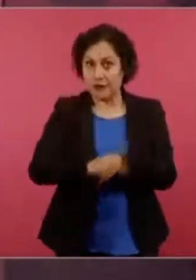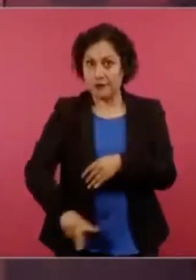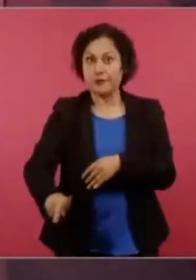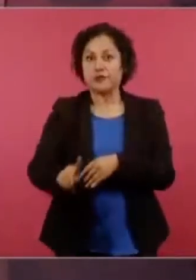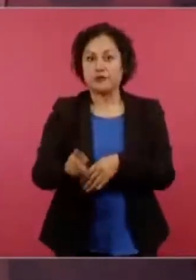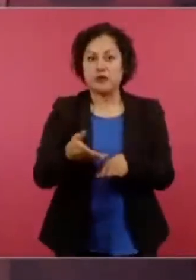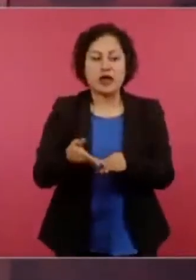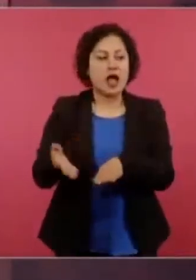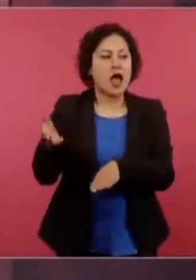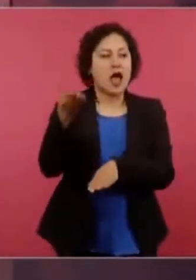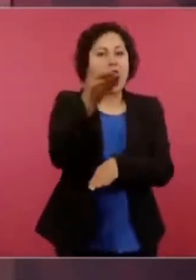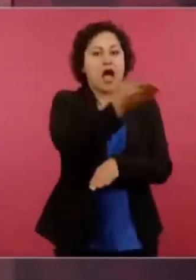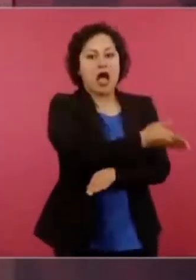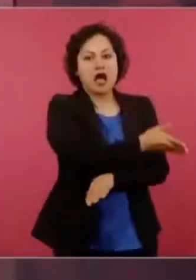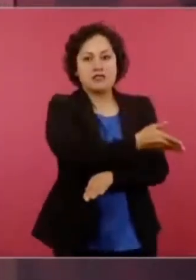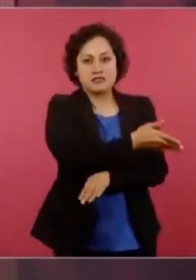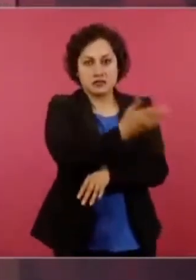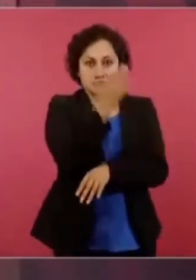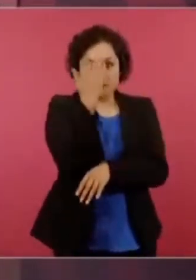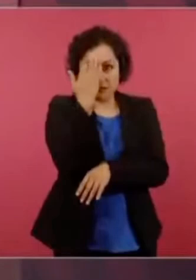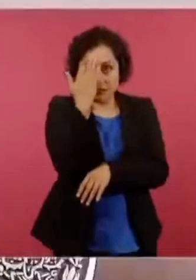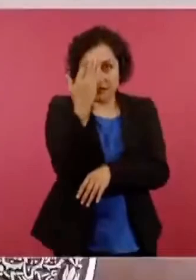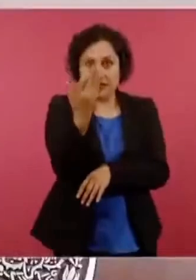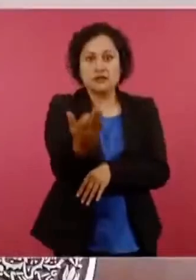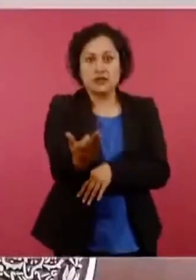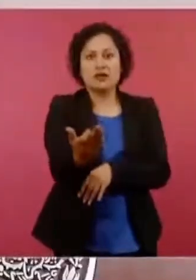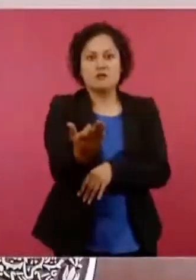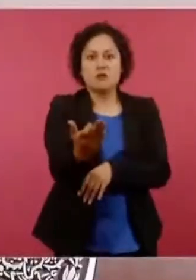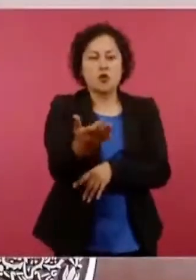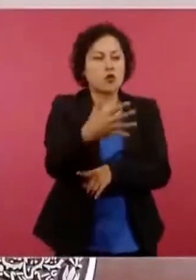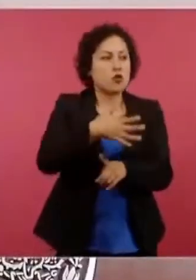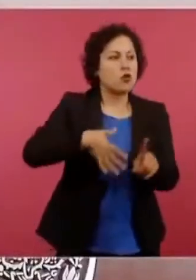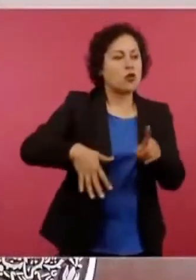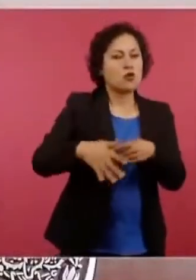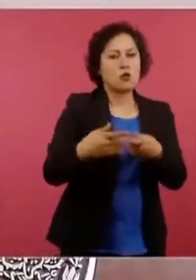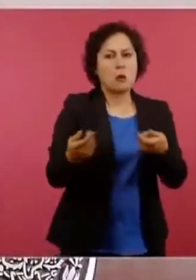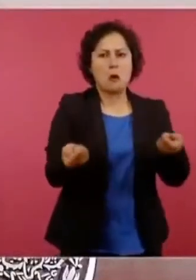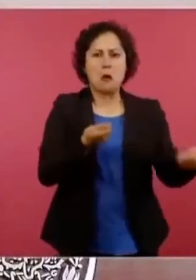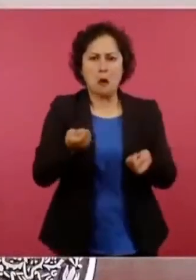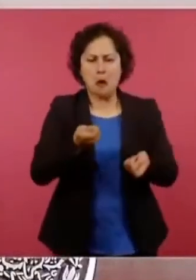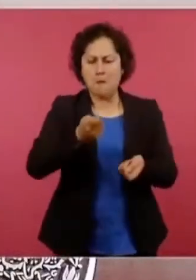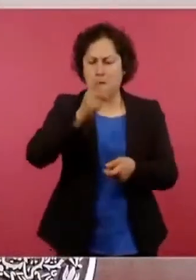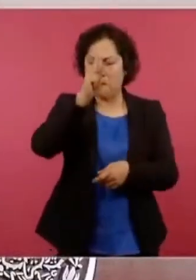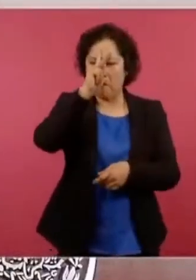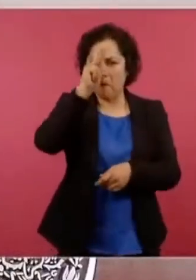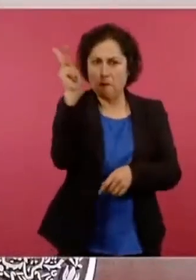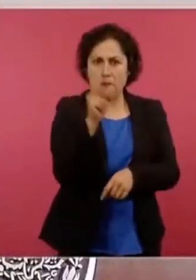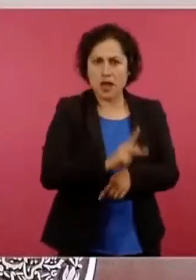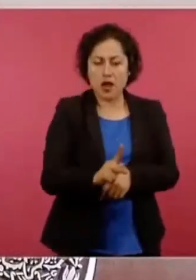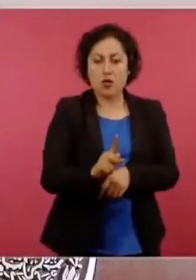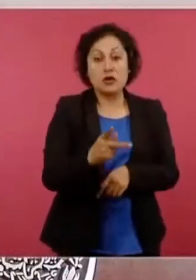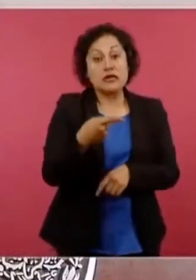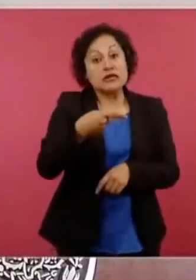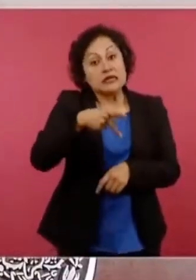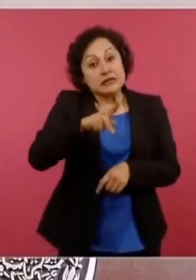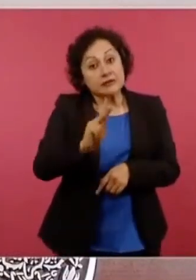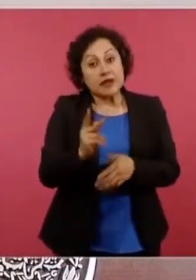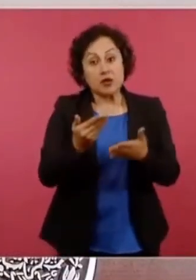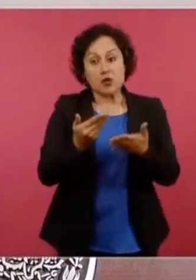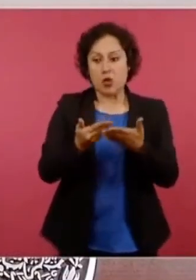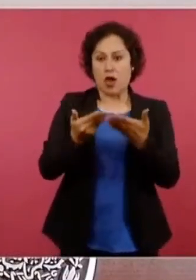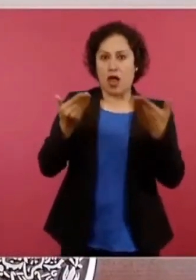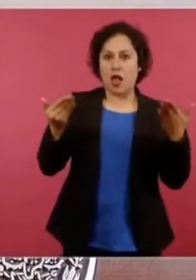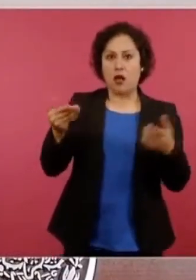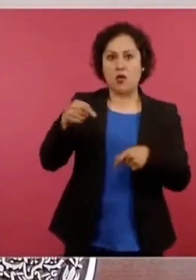mayor autoritarismo, sobre todo control de la oligarquía,